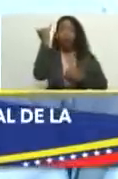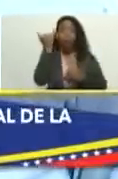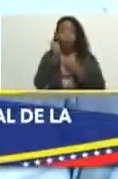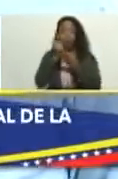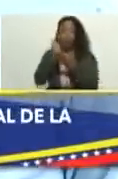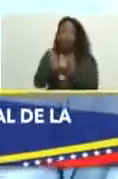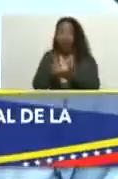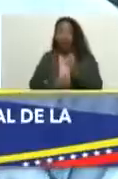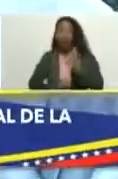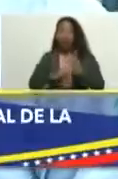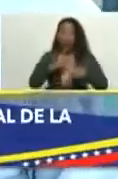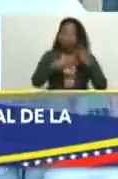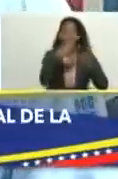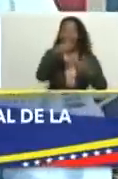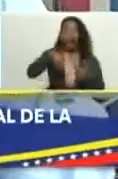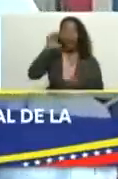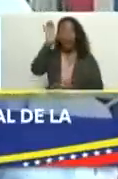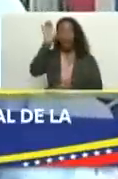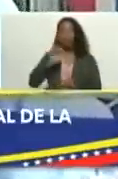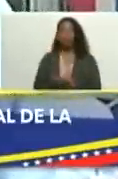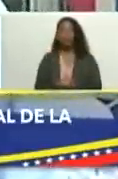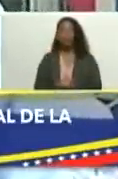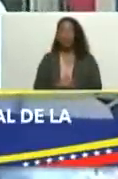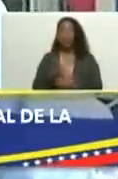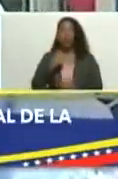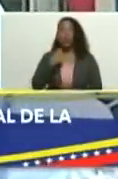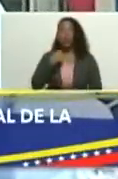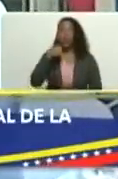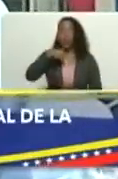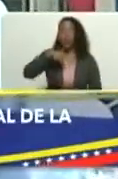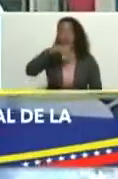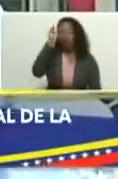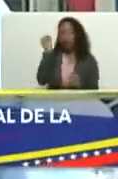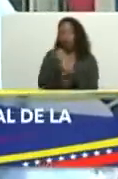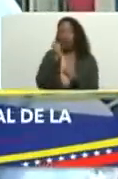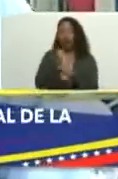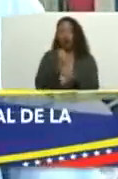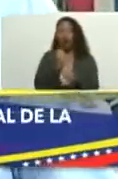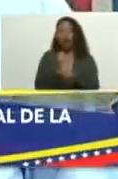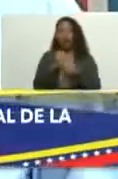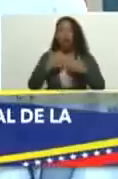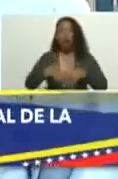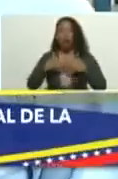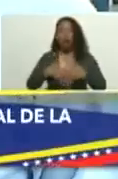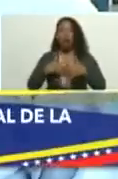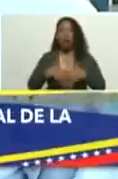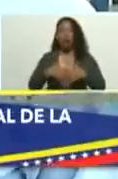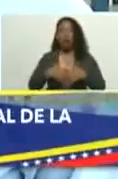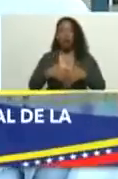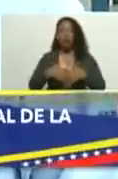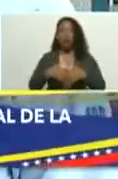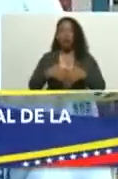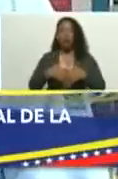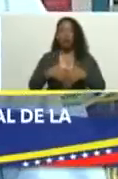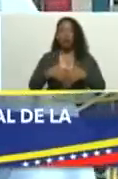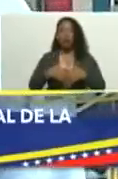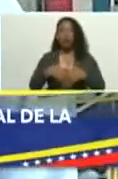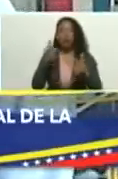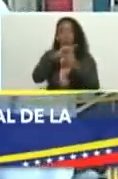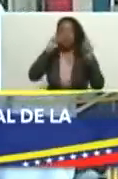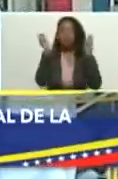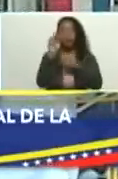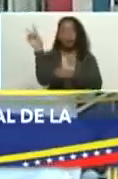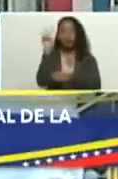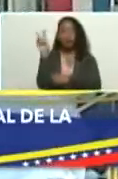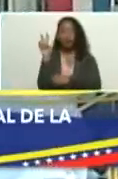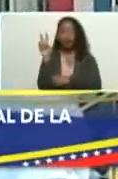aparato productivo nacional. Bueno, presidente, yo soy un trabajador de la empresa CBG Alucasa, filial de la Corporación Venezolana de